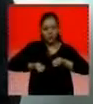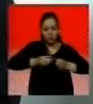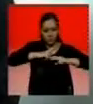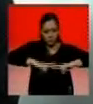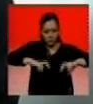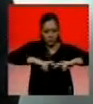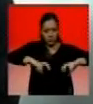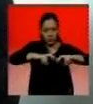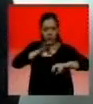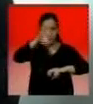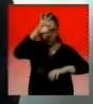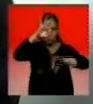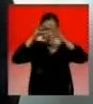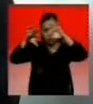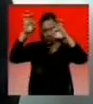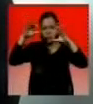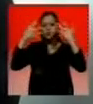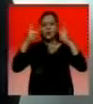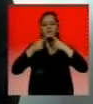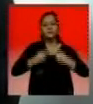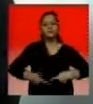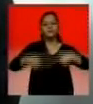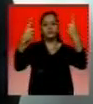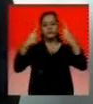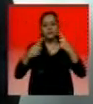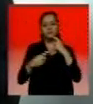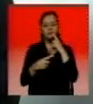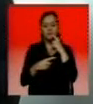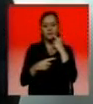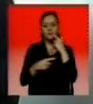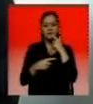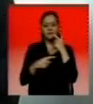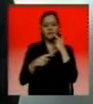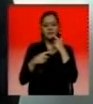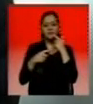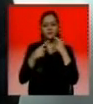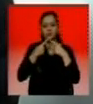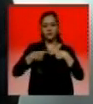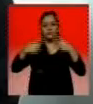riesgos, y en los próximos días estaremos concluyendo una auditoría.